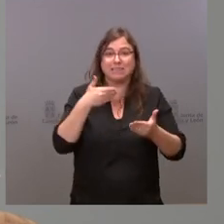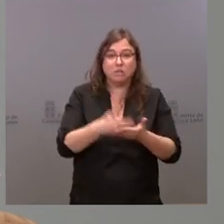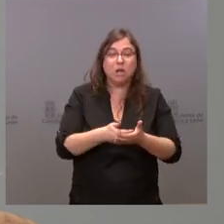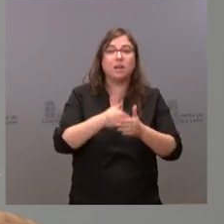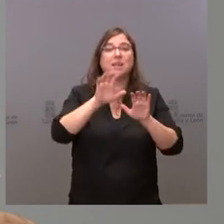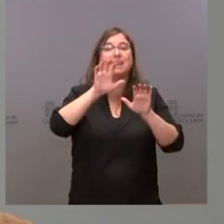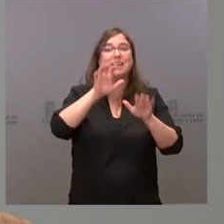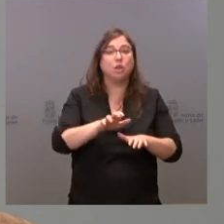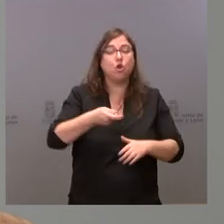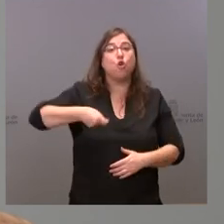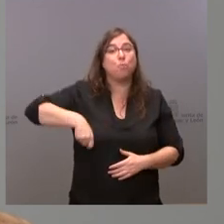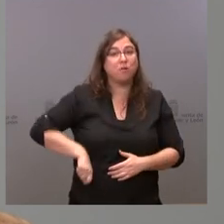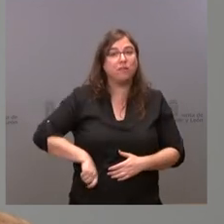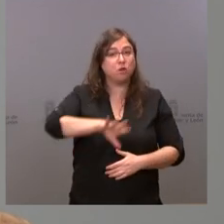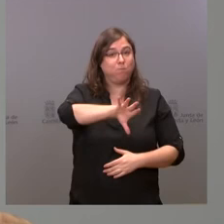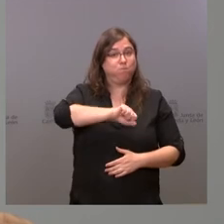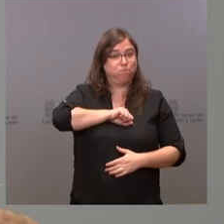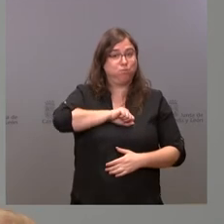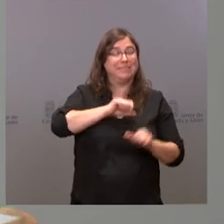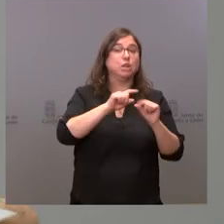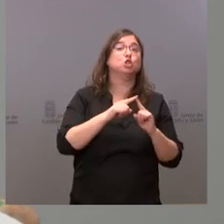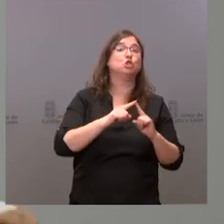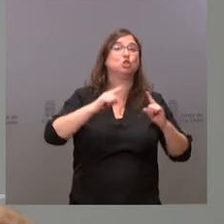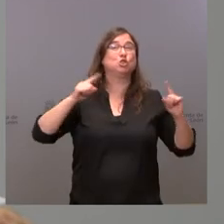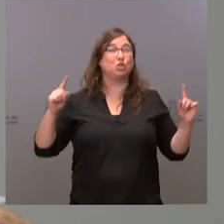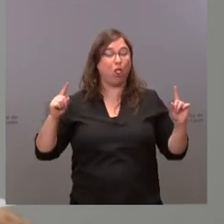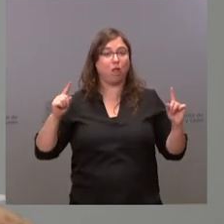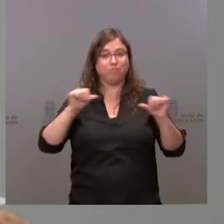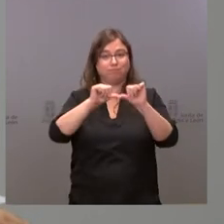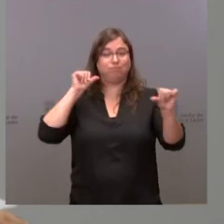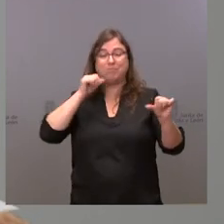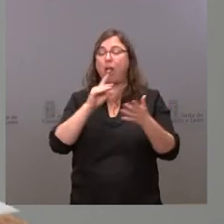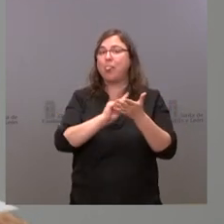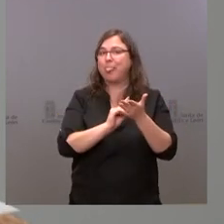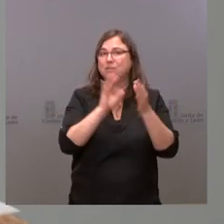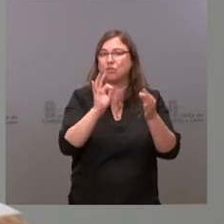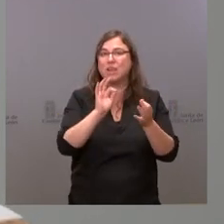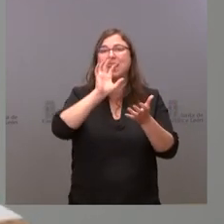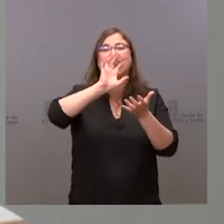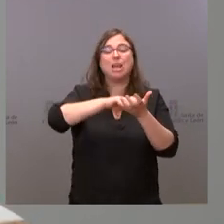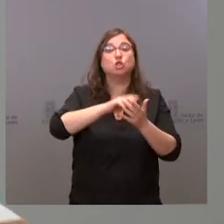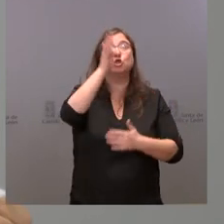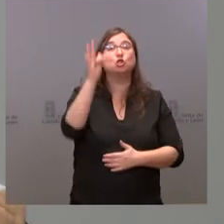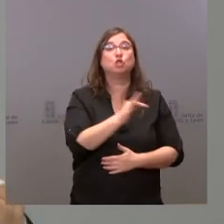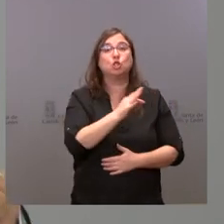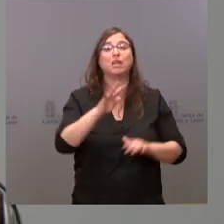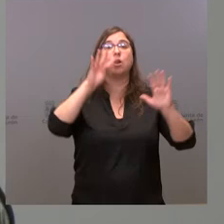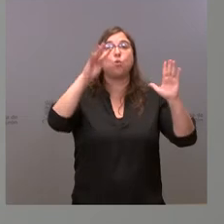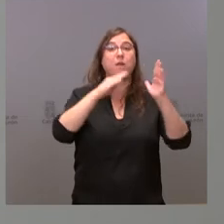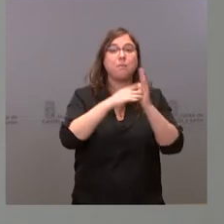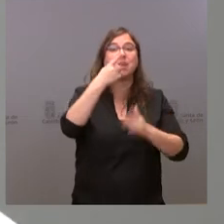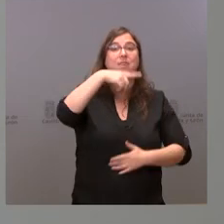tenemos uno de profesionales afectados a lo largo de toda la pandemia pero no el dato concreto en este momento el león se han afectado 9.154